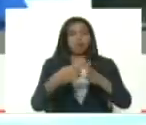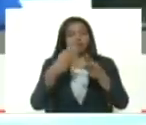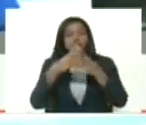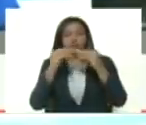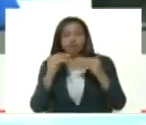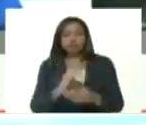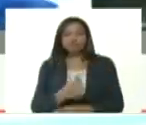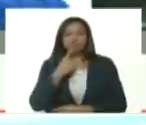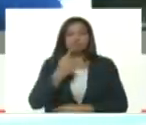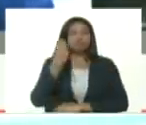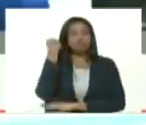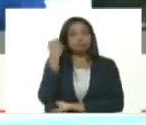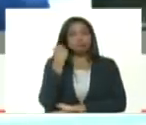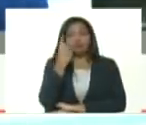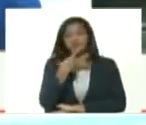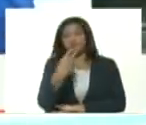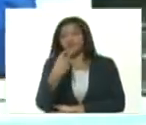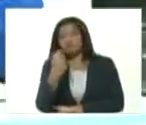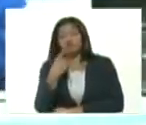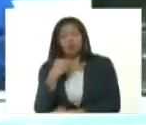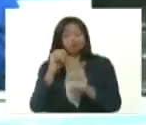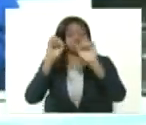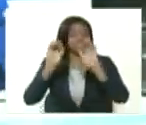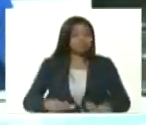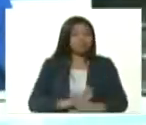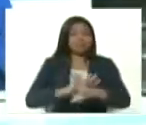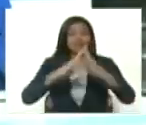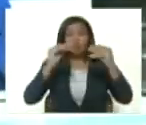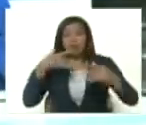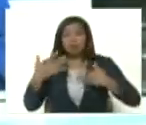Y yo dije, no, hay que parar todo ya.